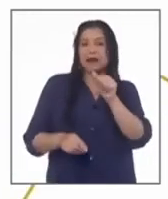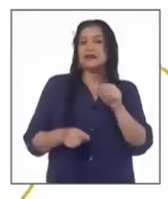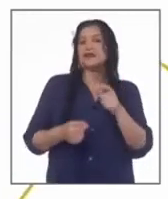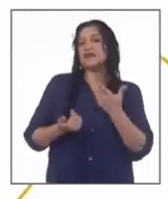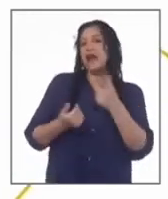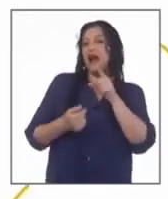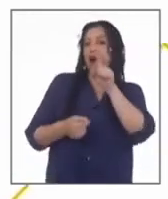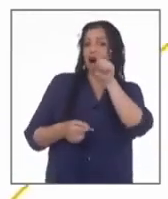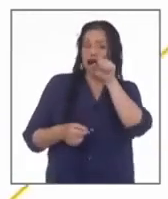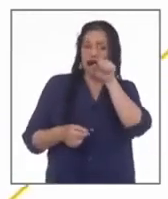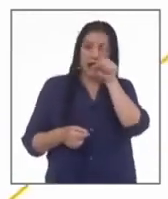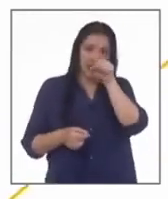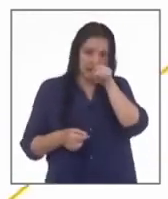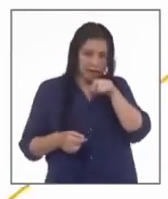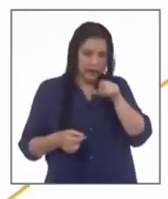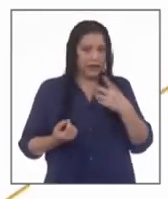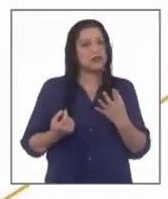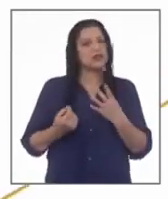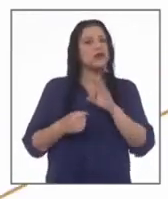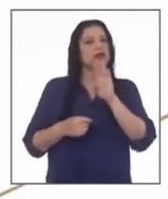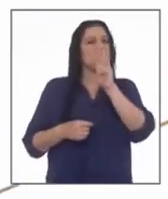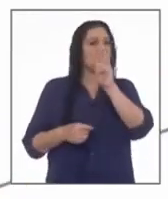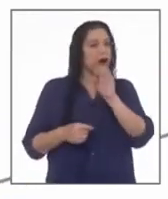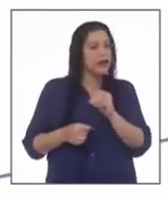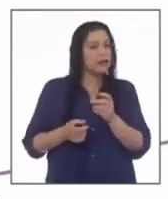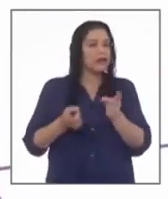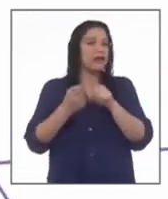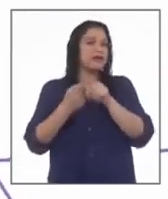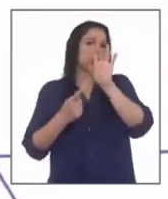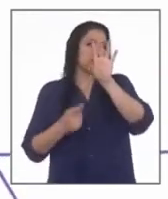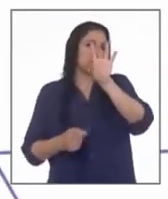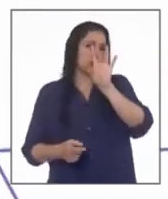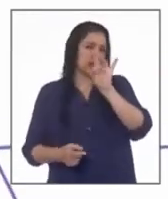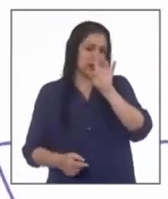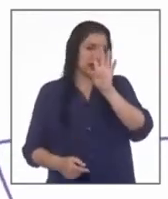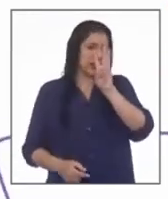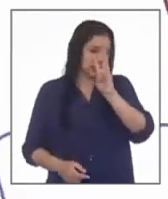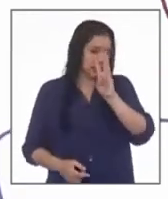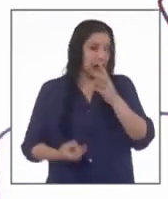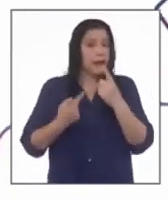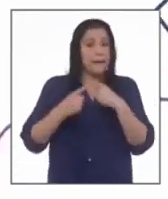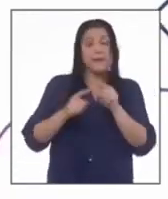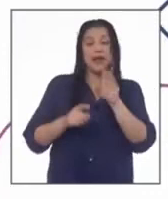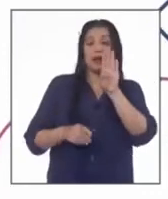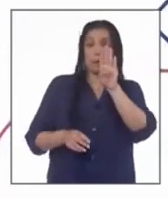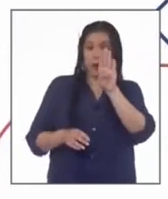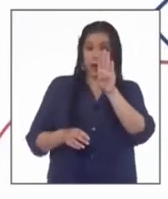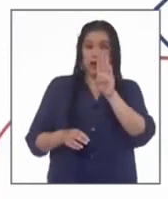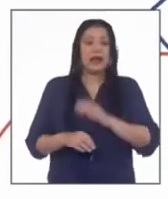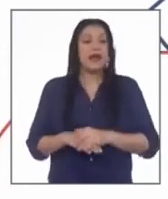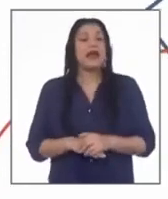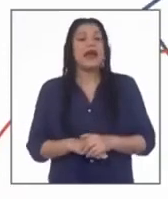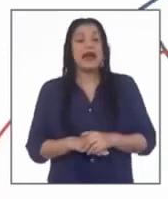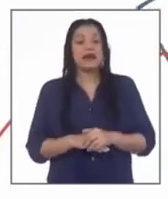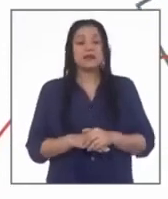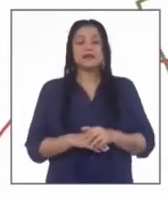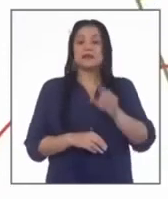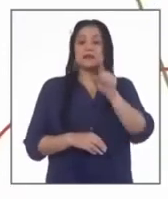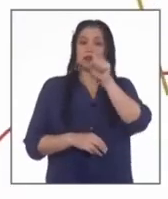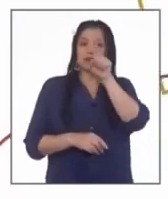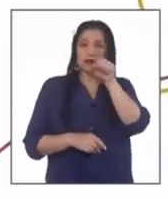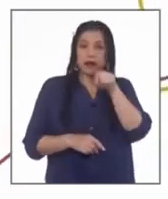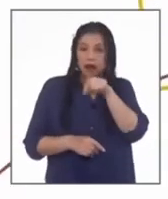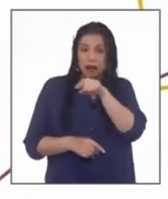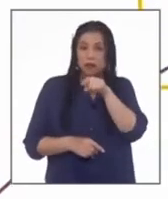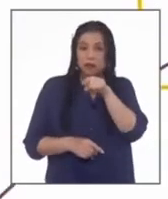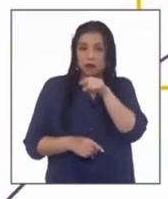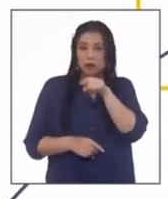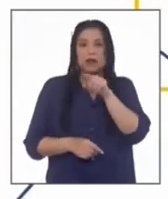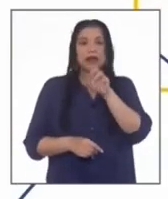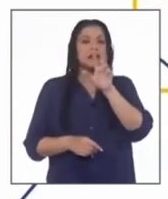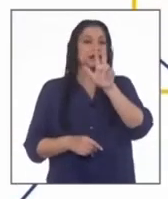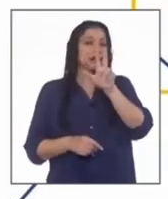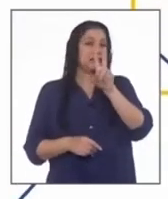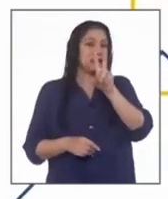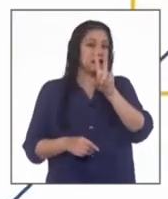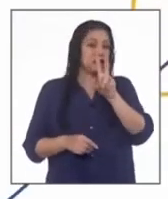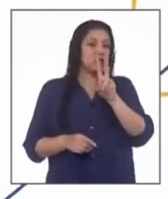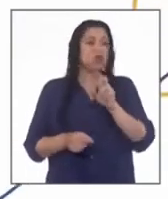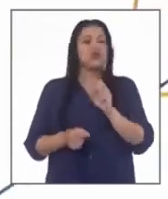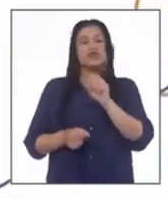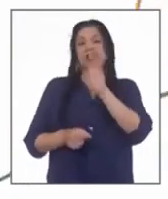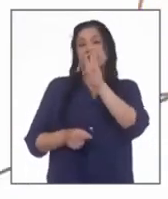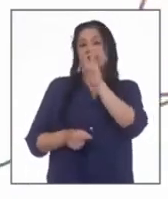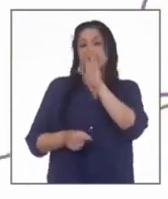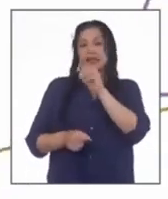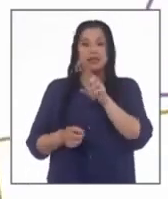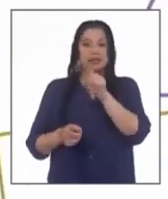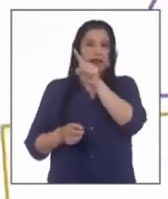intervalo abierto de extremos 40 y 86, mientras que B es semiabierto por la derecha, cerrado en 32